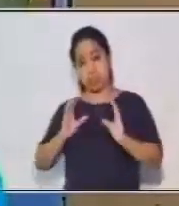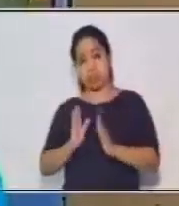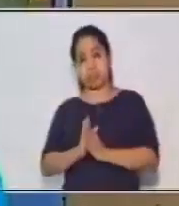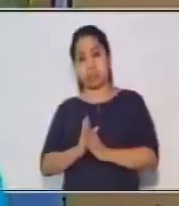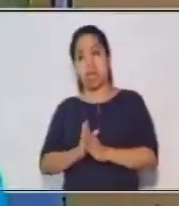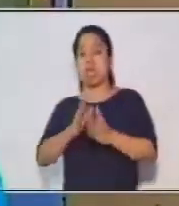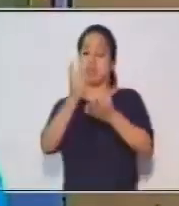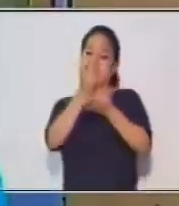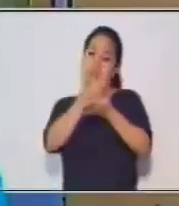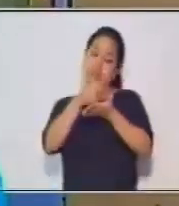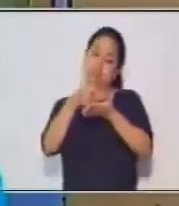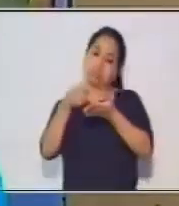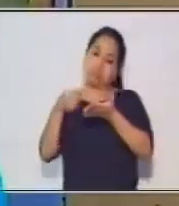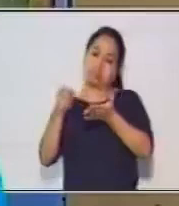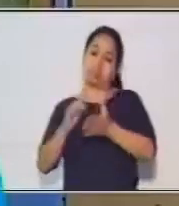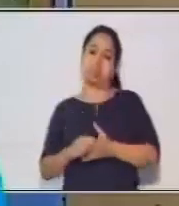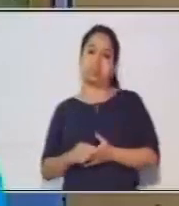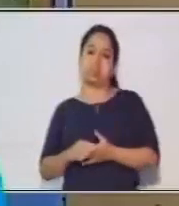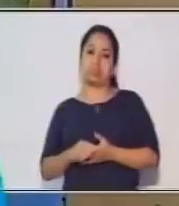escritos,